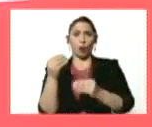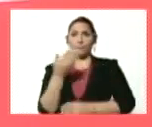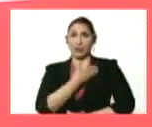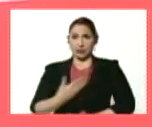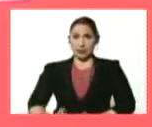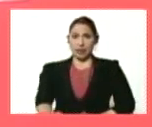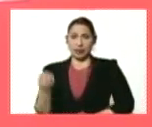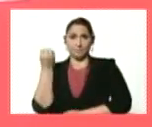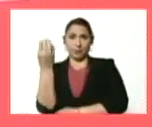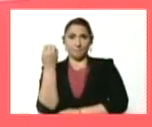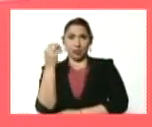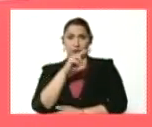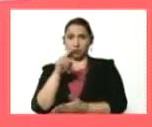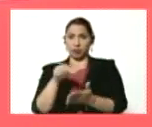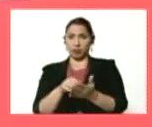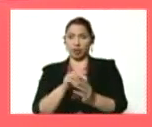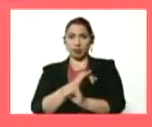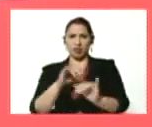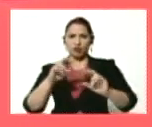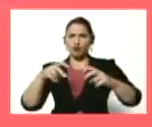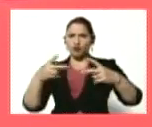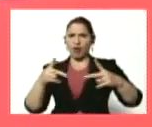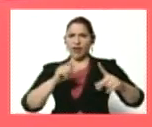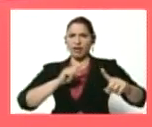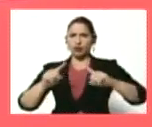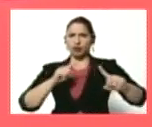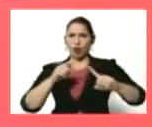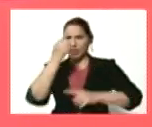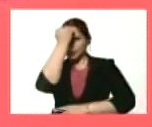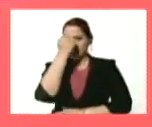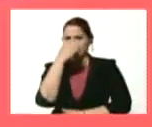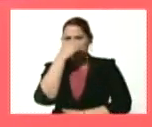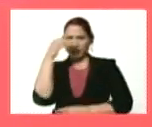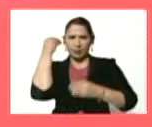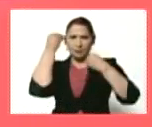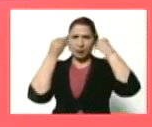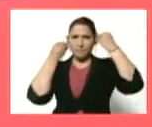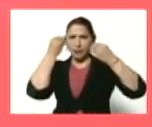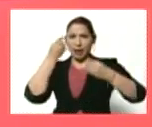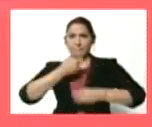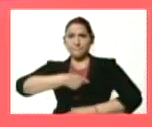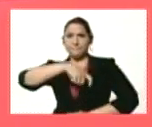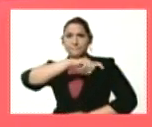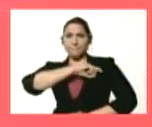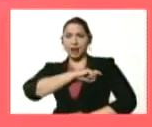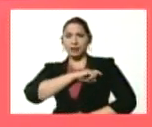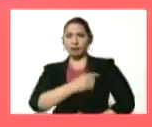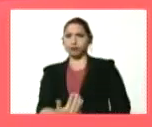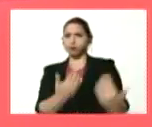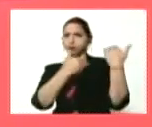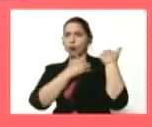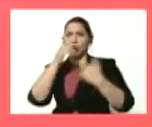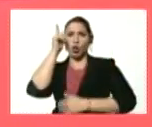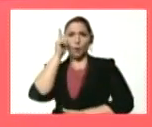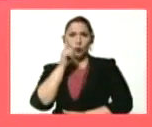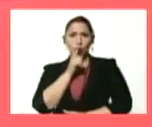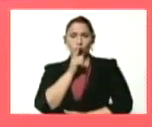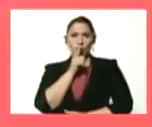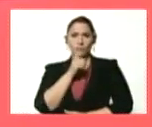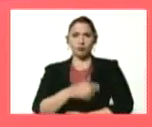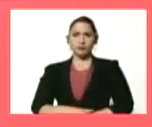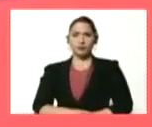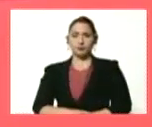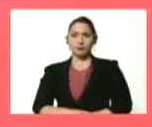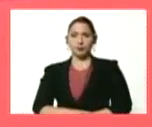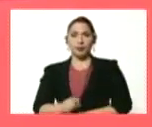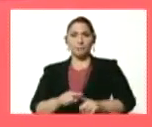venezolano que hay nuevas acciones terroristas que se están planificando desde España encabezadas por Leopoldo López,